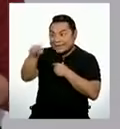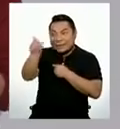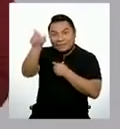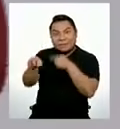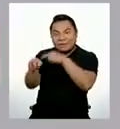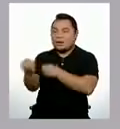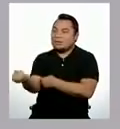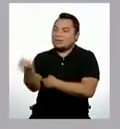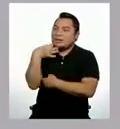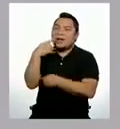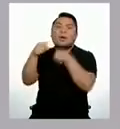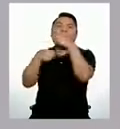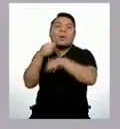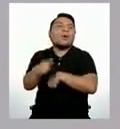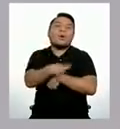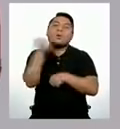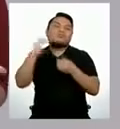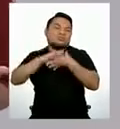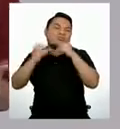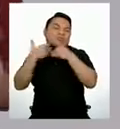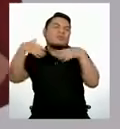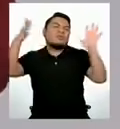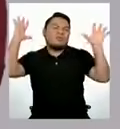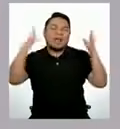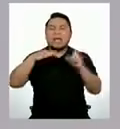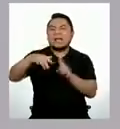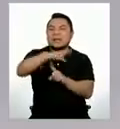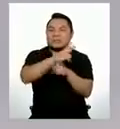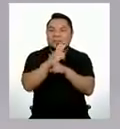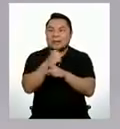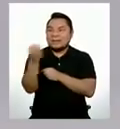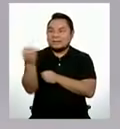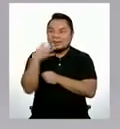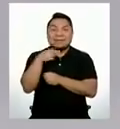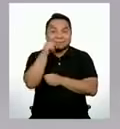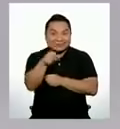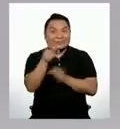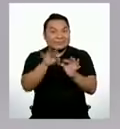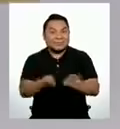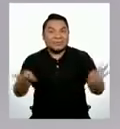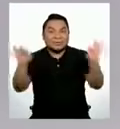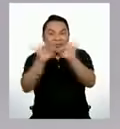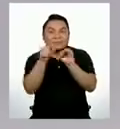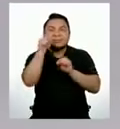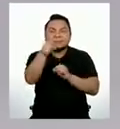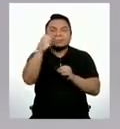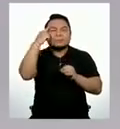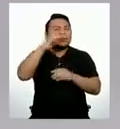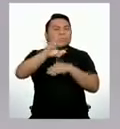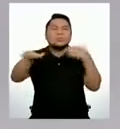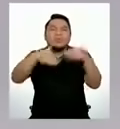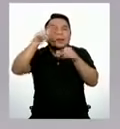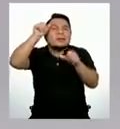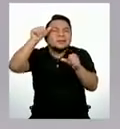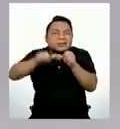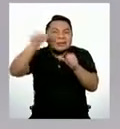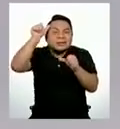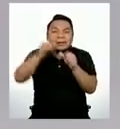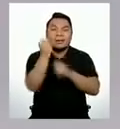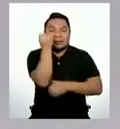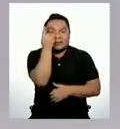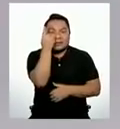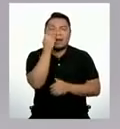contarte otra historia referida a la naturaleza y su cuidado. Es muy importante que logres recordar y